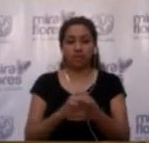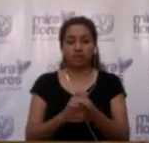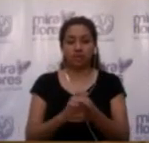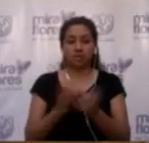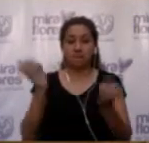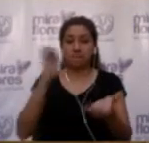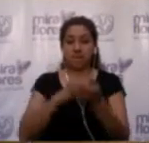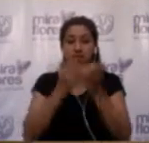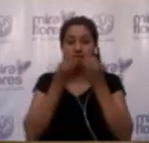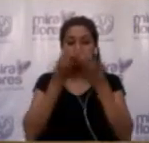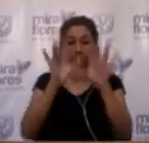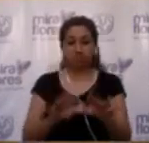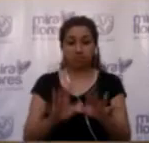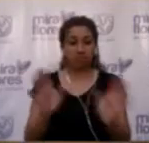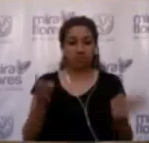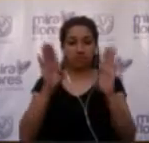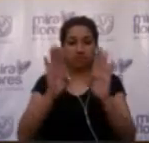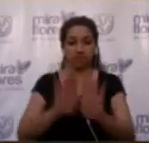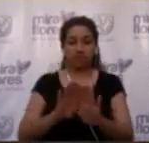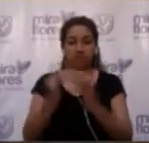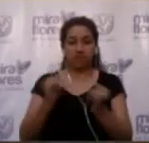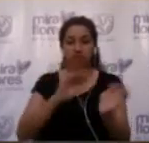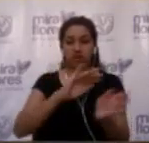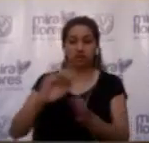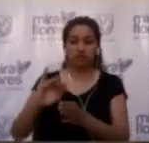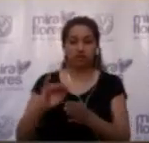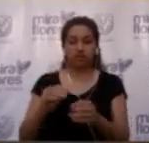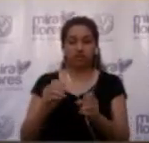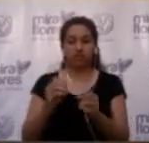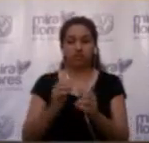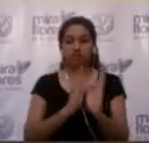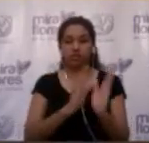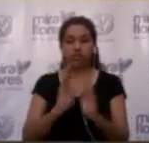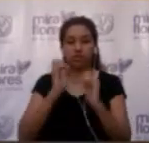informes, cerramos esta estación y nos vamos a lo que es orden del día.